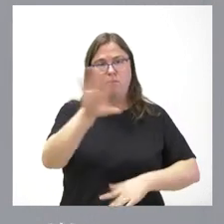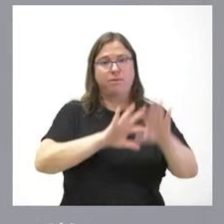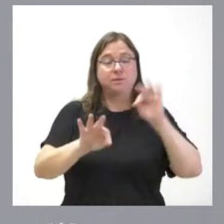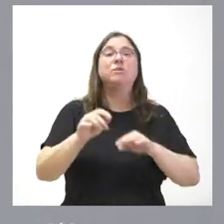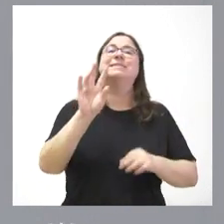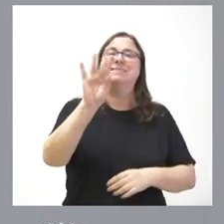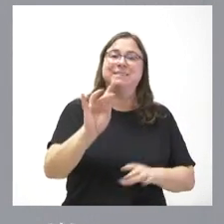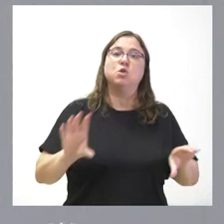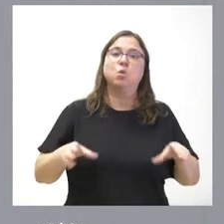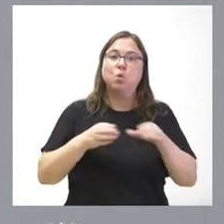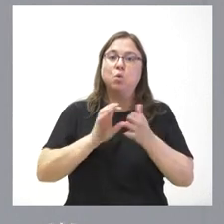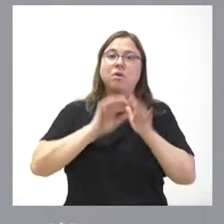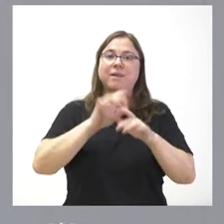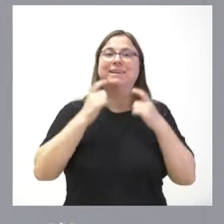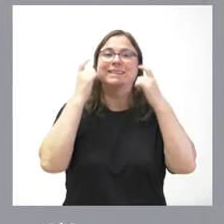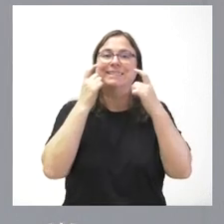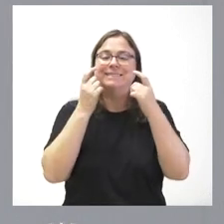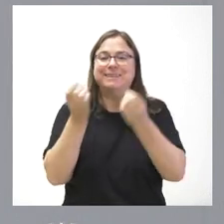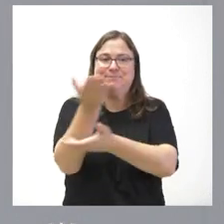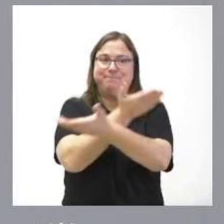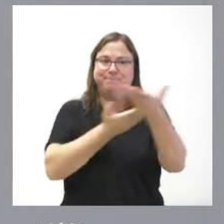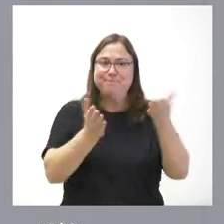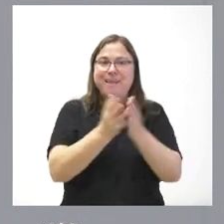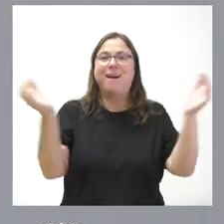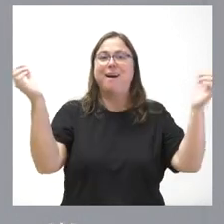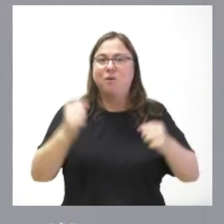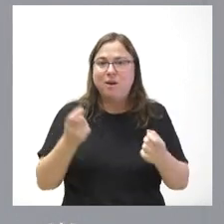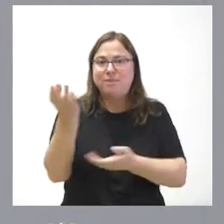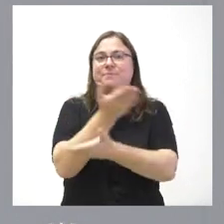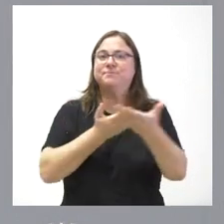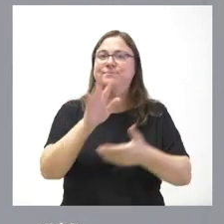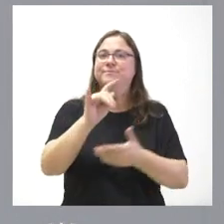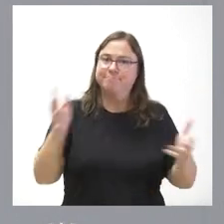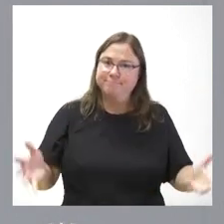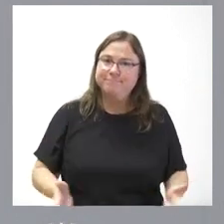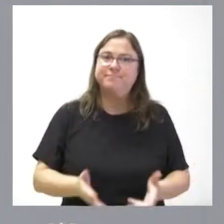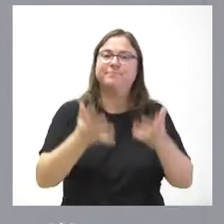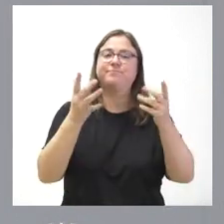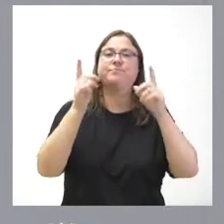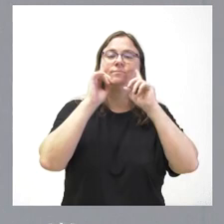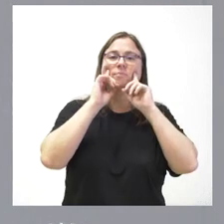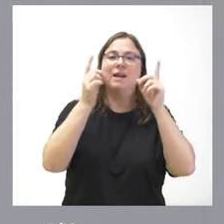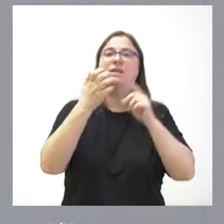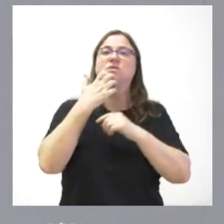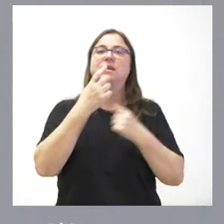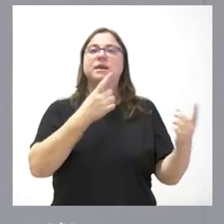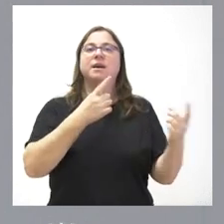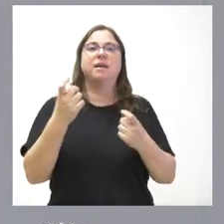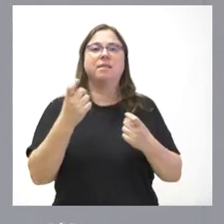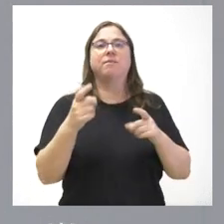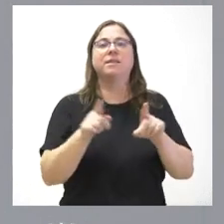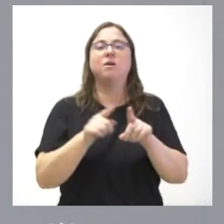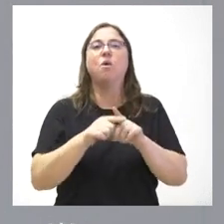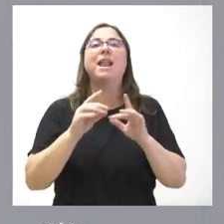de León la que trata de coordinar consensos y acuerdos entre universidades y la que impulsa en el caso de necesidad pues lógicamente Y